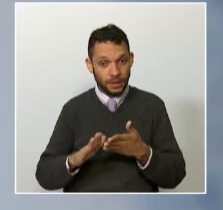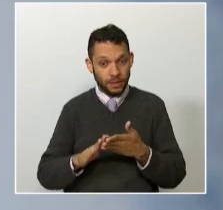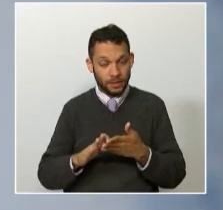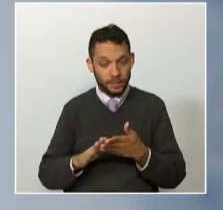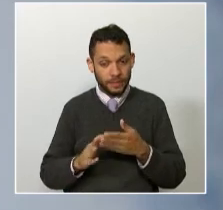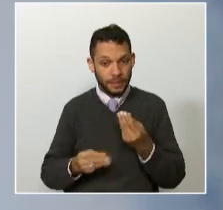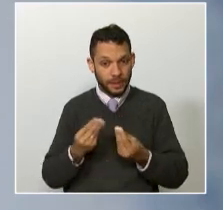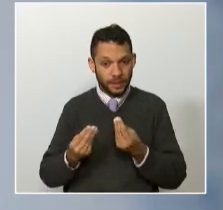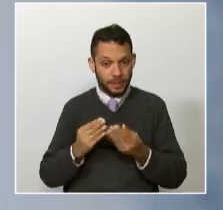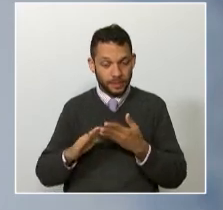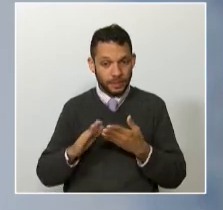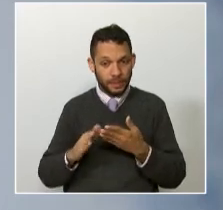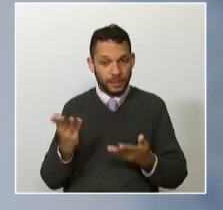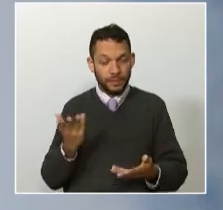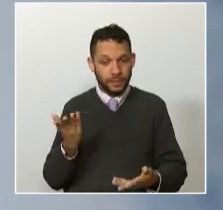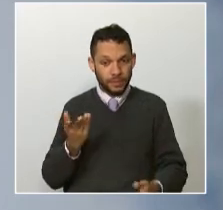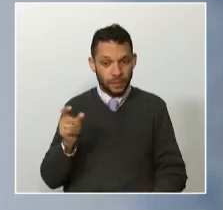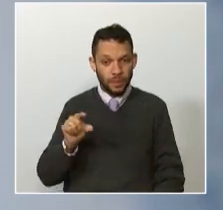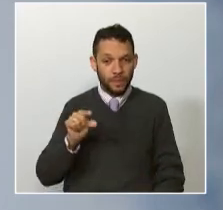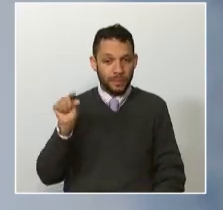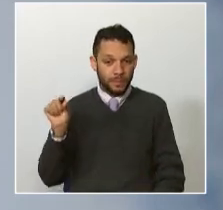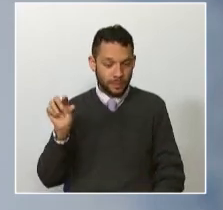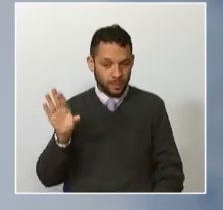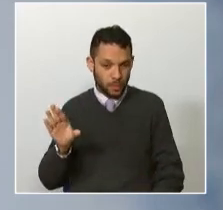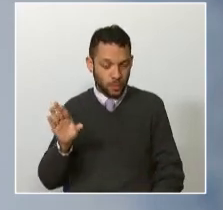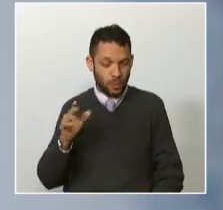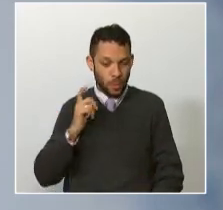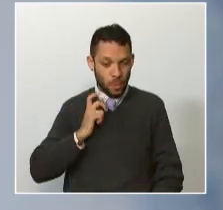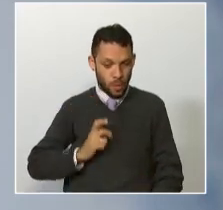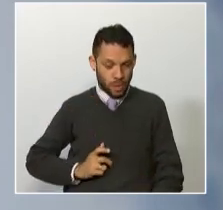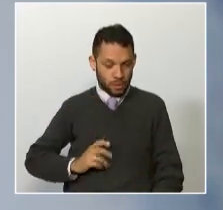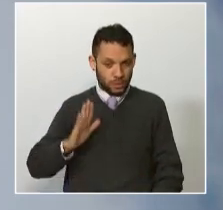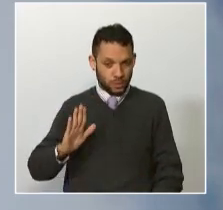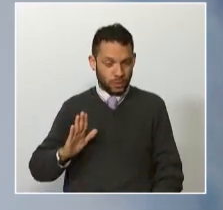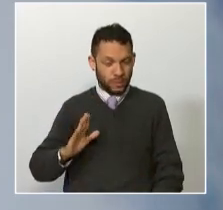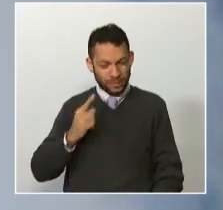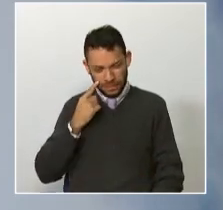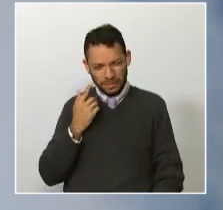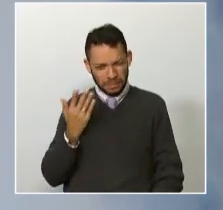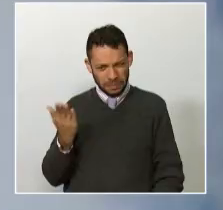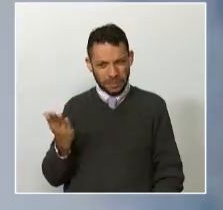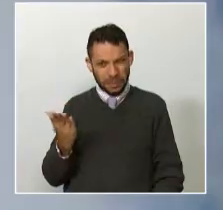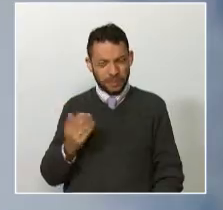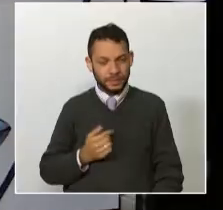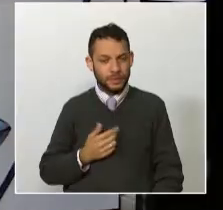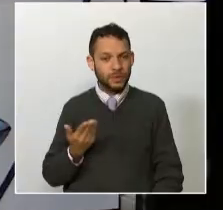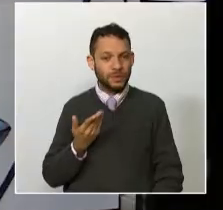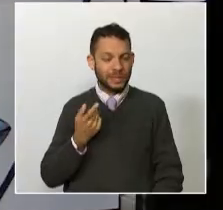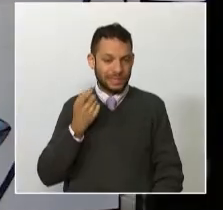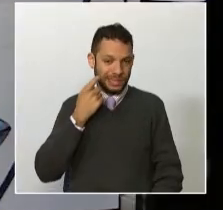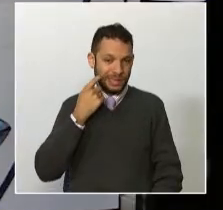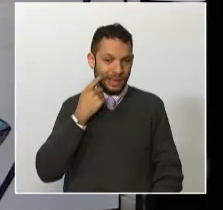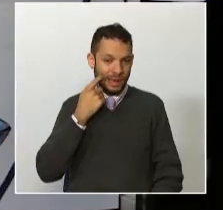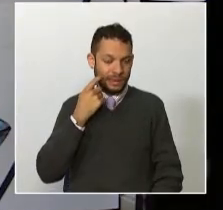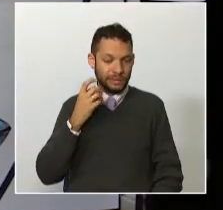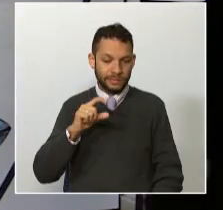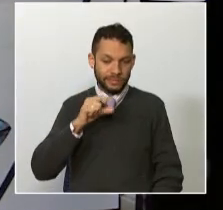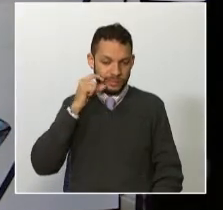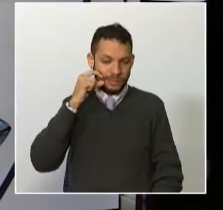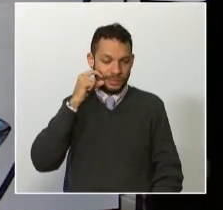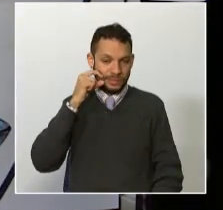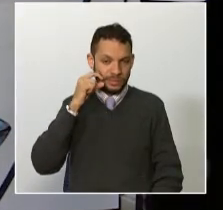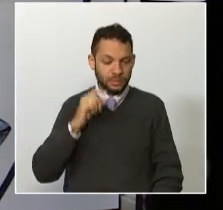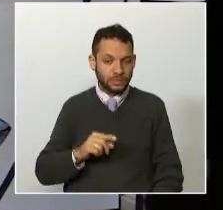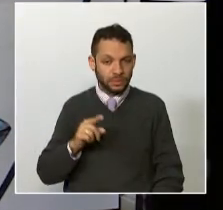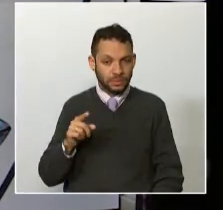perdón, lo ponemos en la parte lateral en los molares y vamos a hacer.